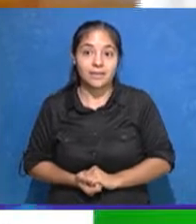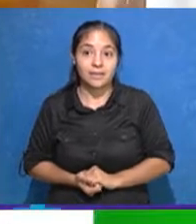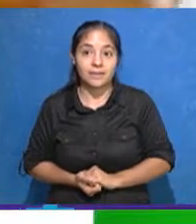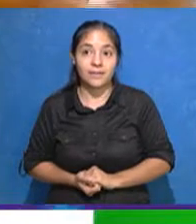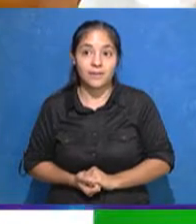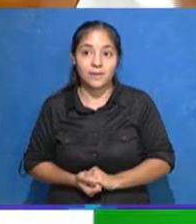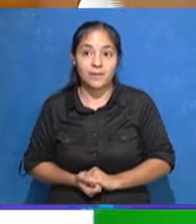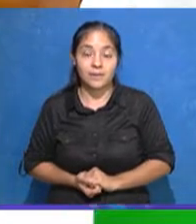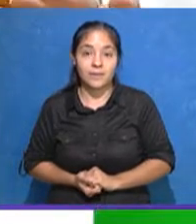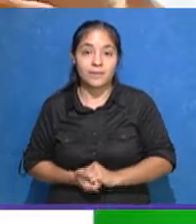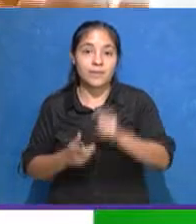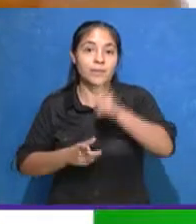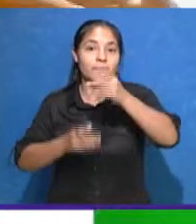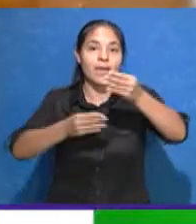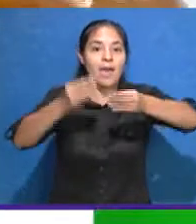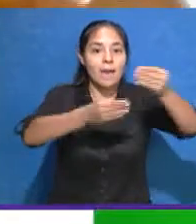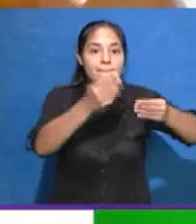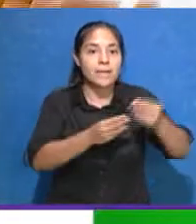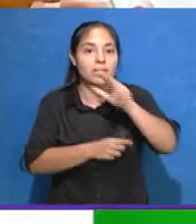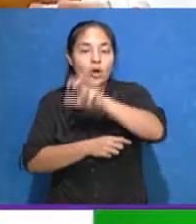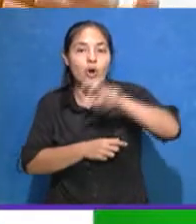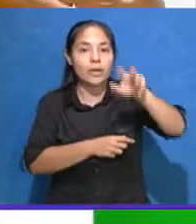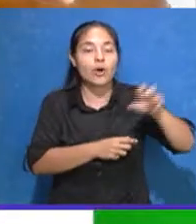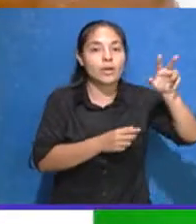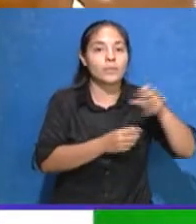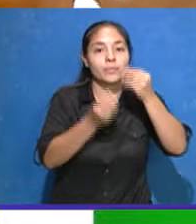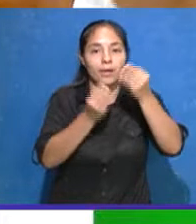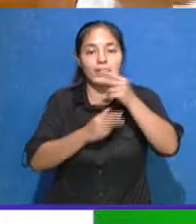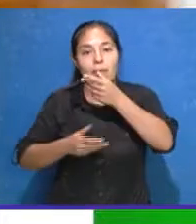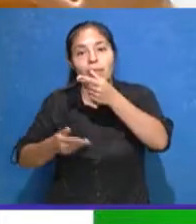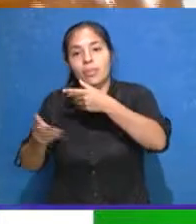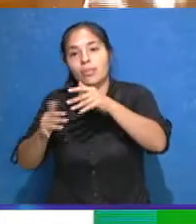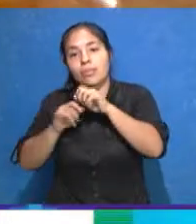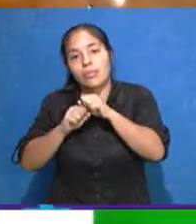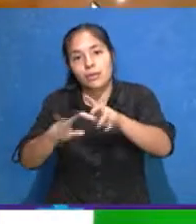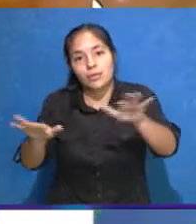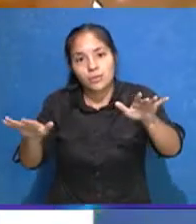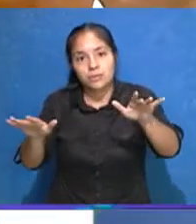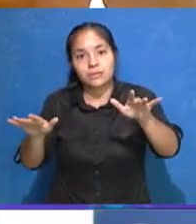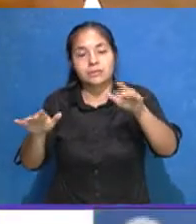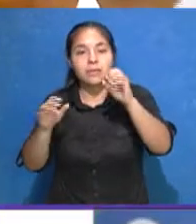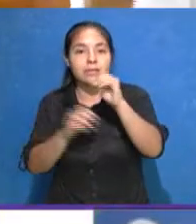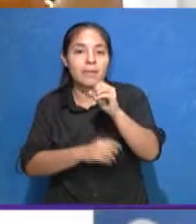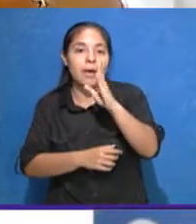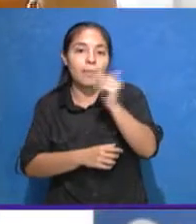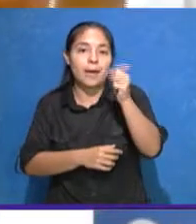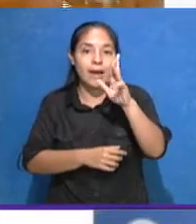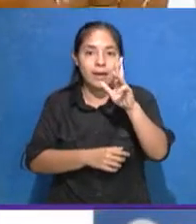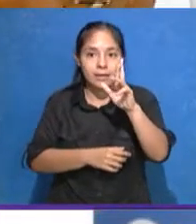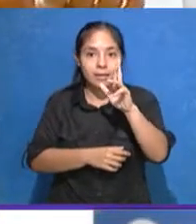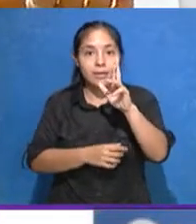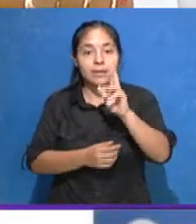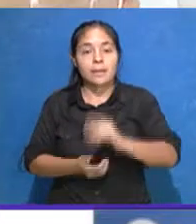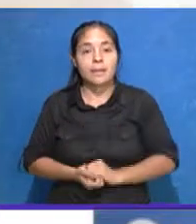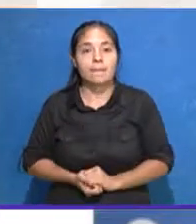cobran nuestras distribuidoras por operar el sistema en sede local, que se llama VAD, y que eso podrá tener una